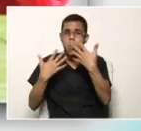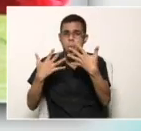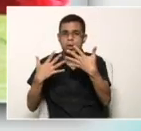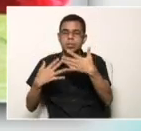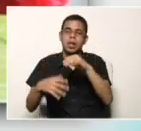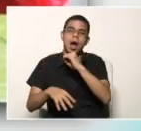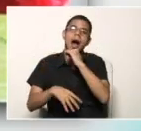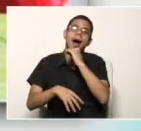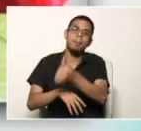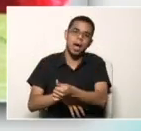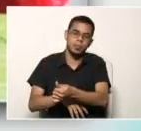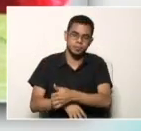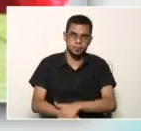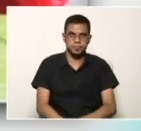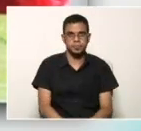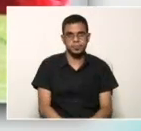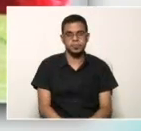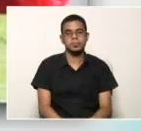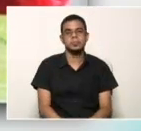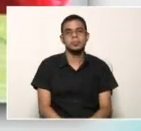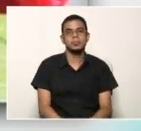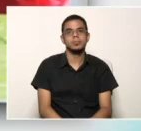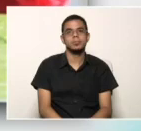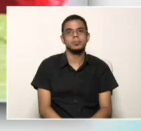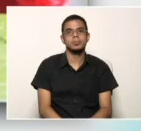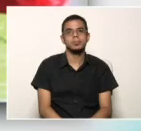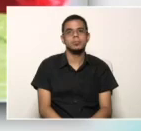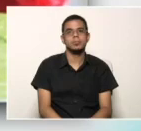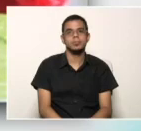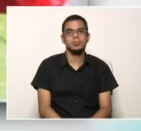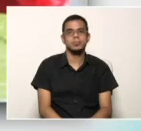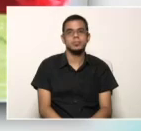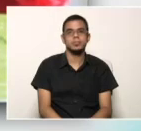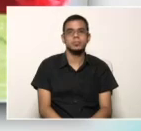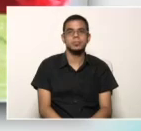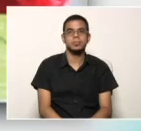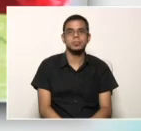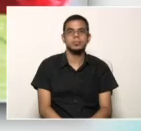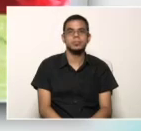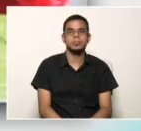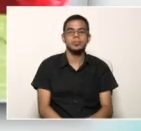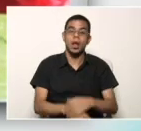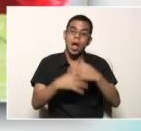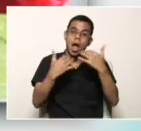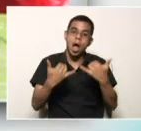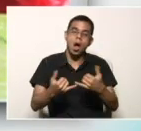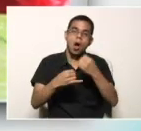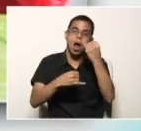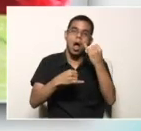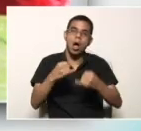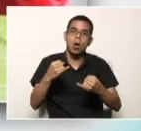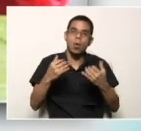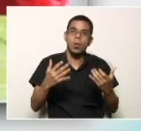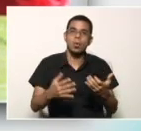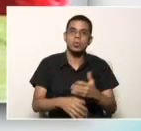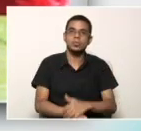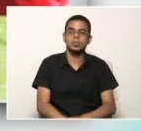¿Bien? Esa es la manera de descartar si el procesador funciona o no. Ahora vamos con la última falla. En este